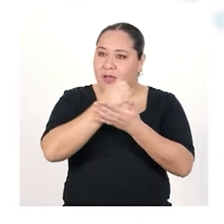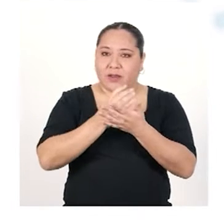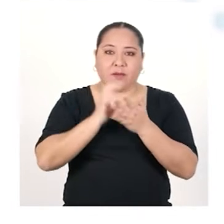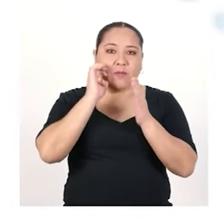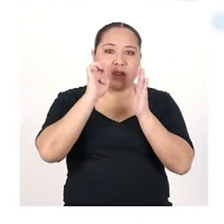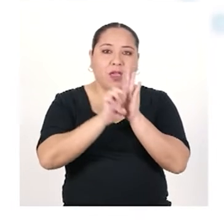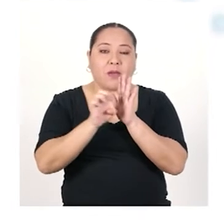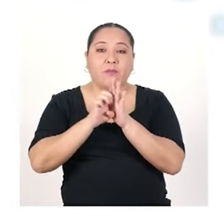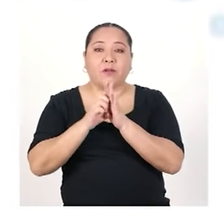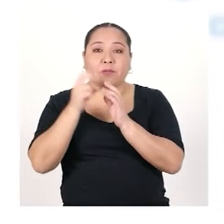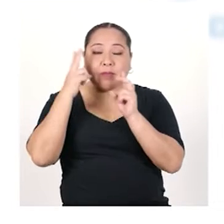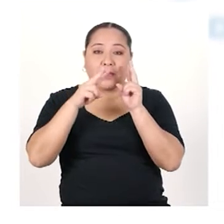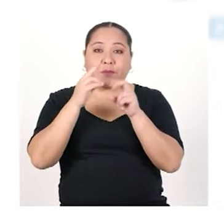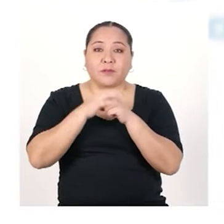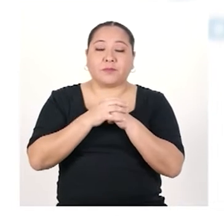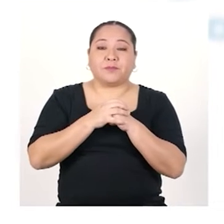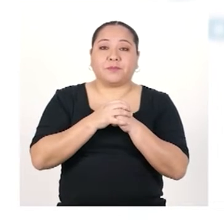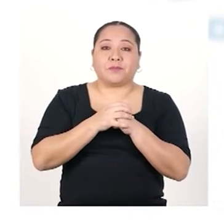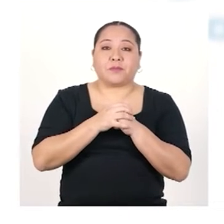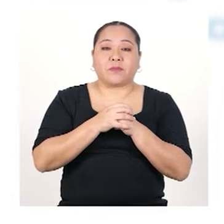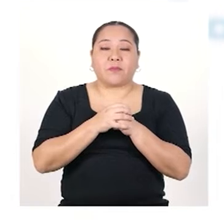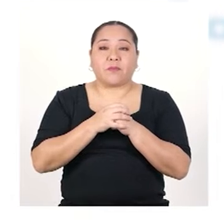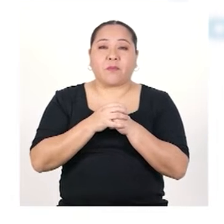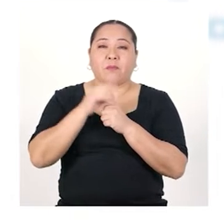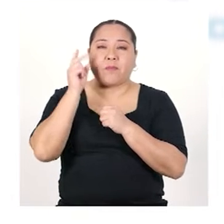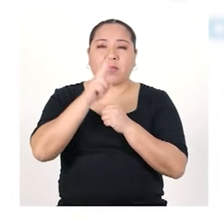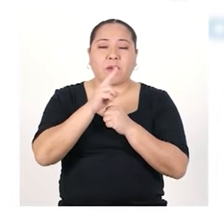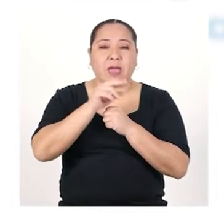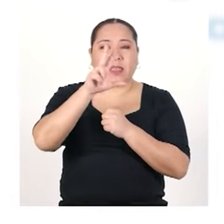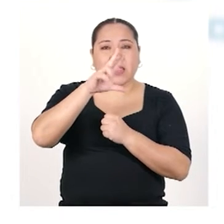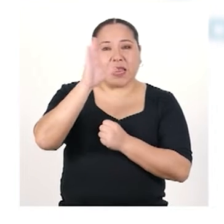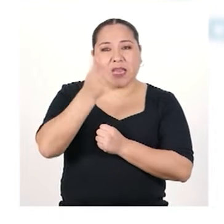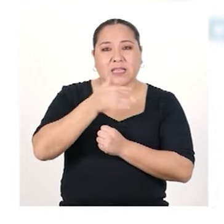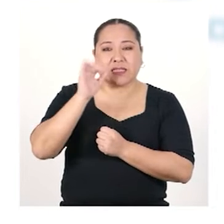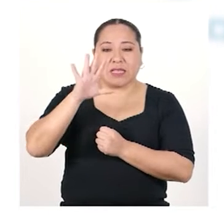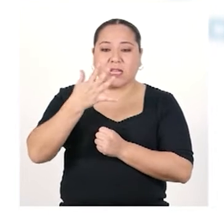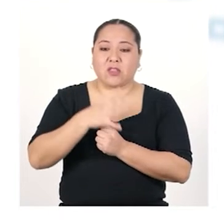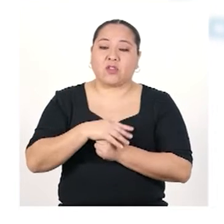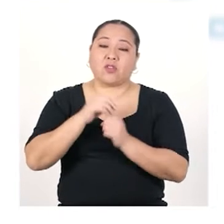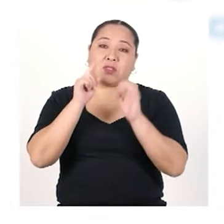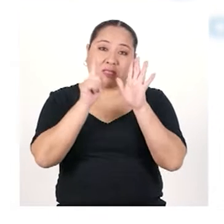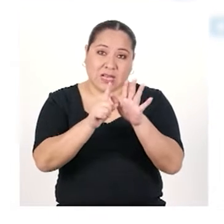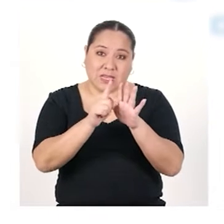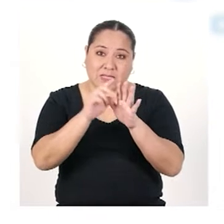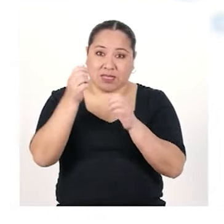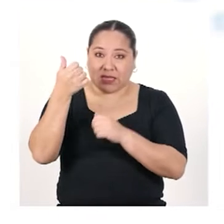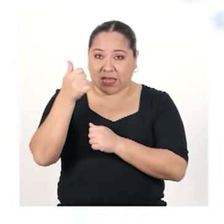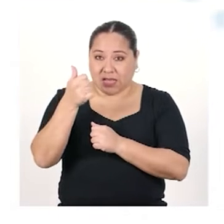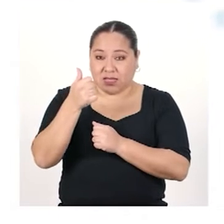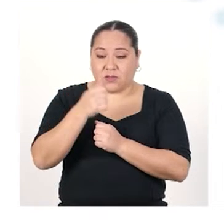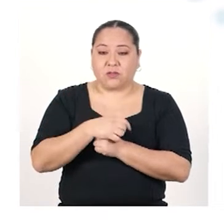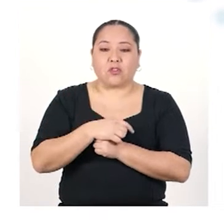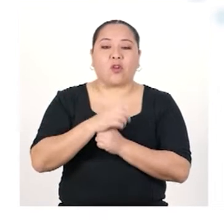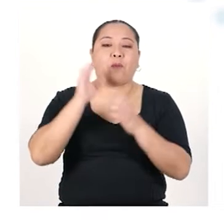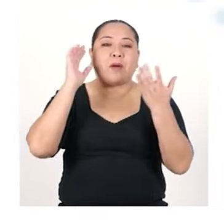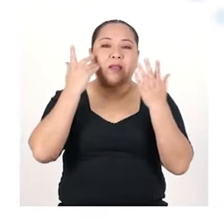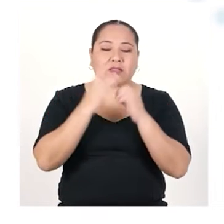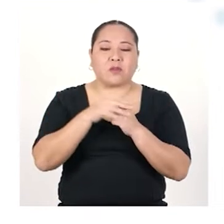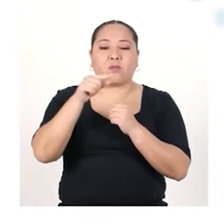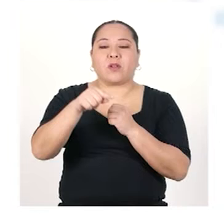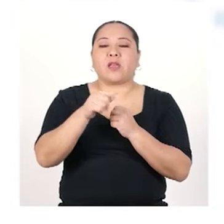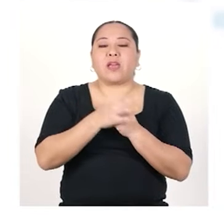Miremos los siguientes gráficos. Se puede observar que 3/5 y 6/10 son equivalentes, ya que la unidad